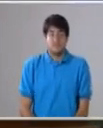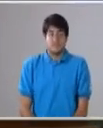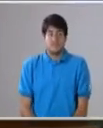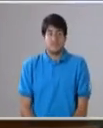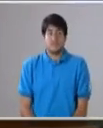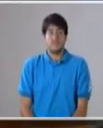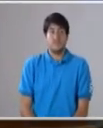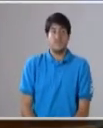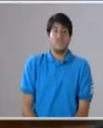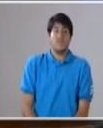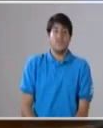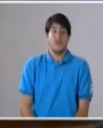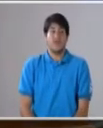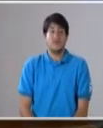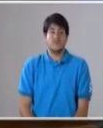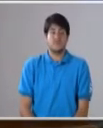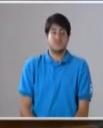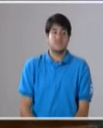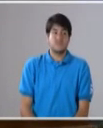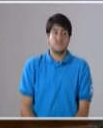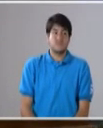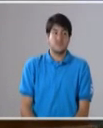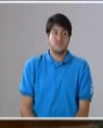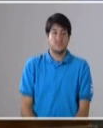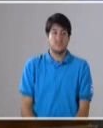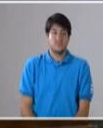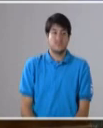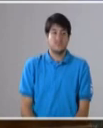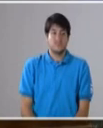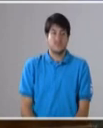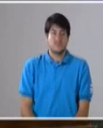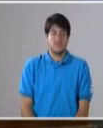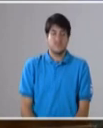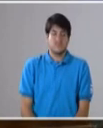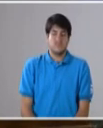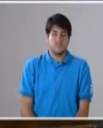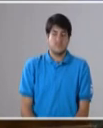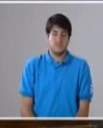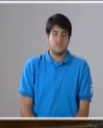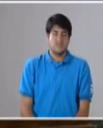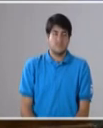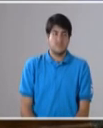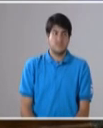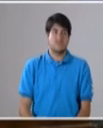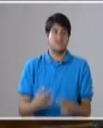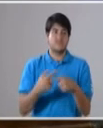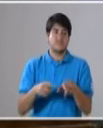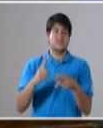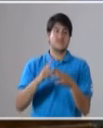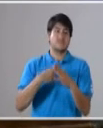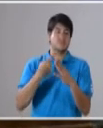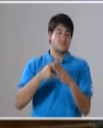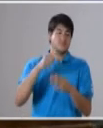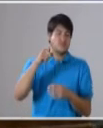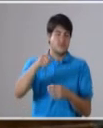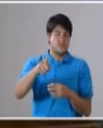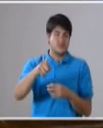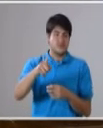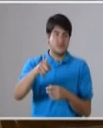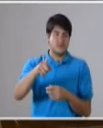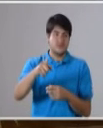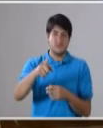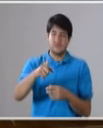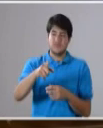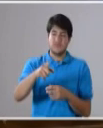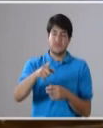Pero Pero si ya cuando se ponen las